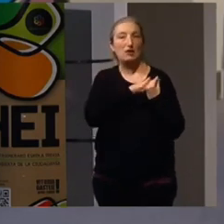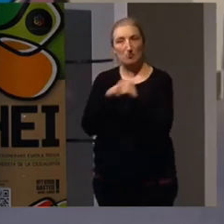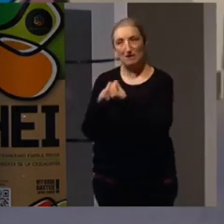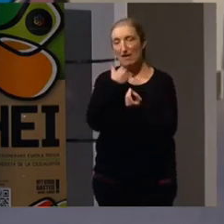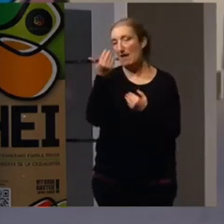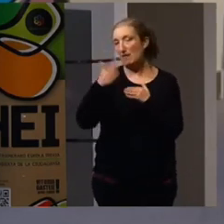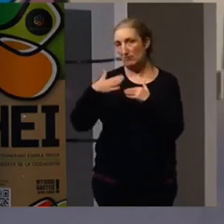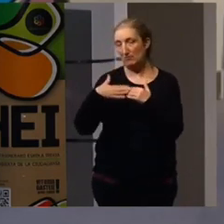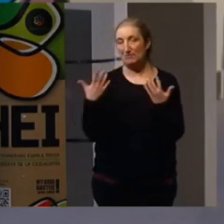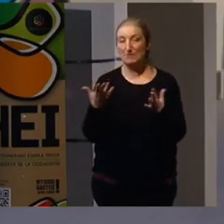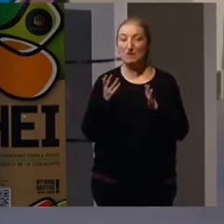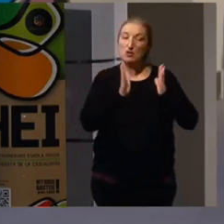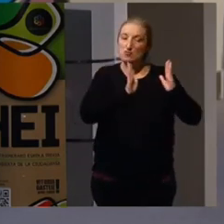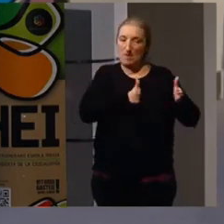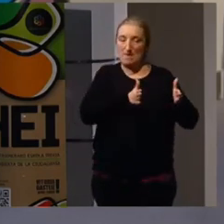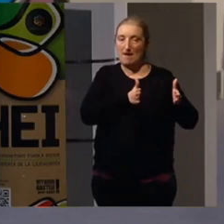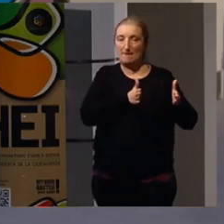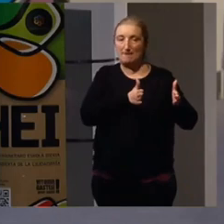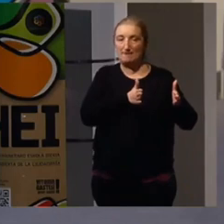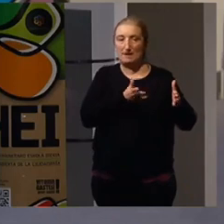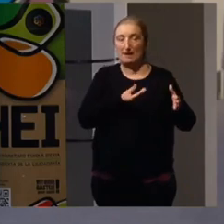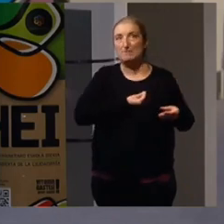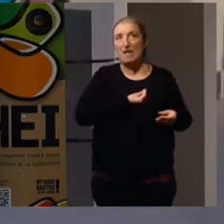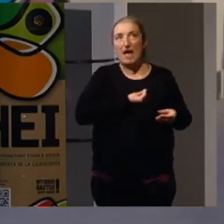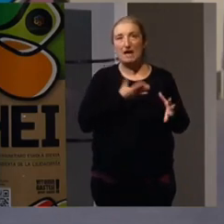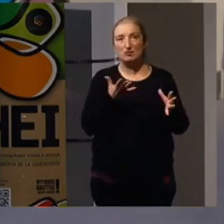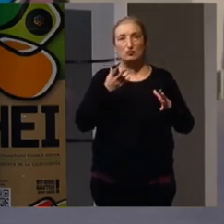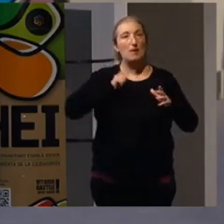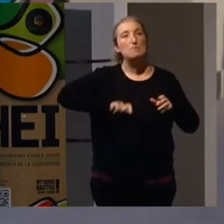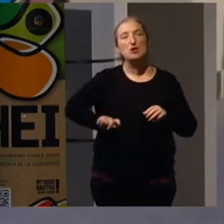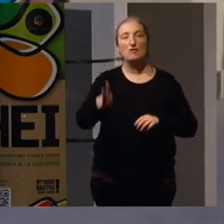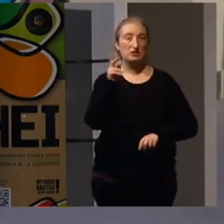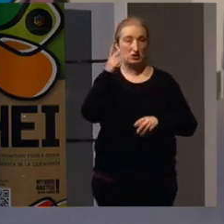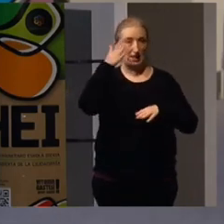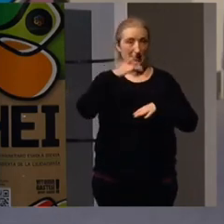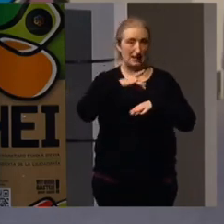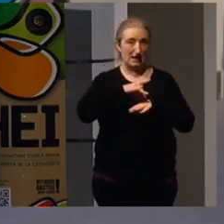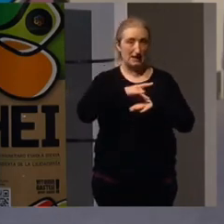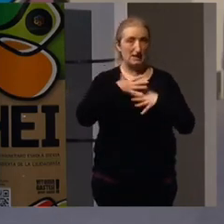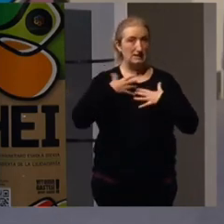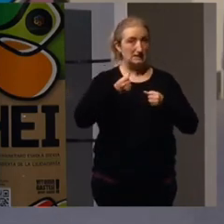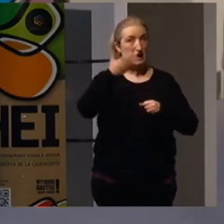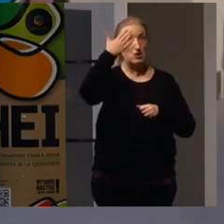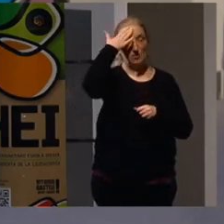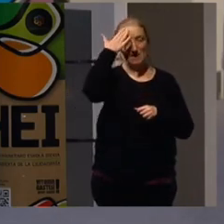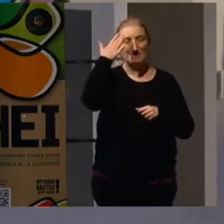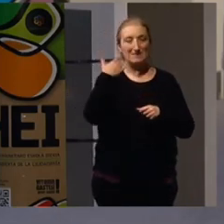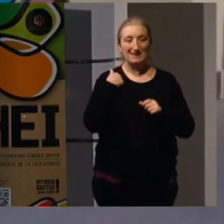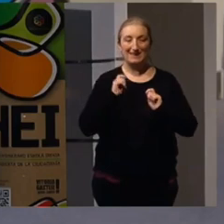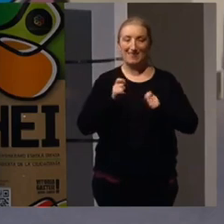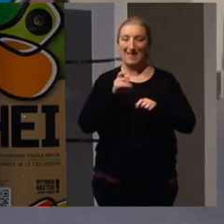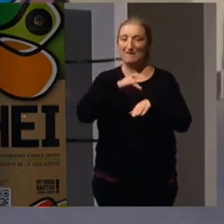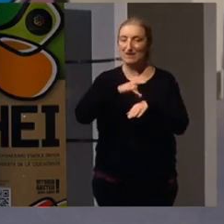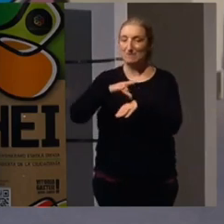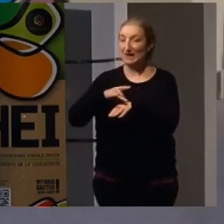acompañar. Hay una parte que asusta mucho dentro de la profesión de los profesionales de la salud mental y es la patologización de cosas